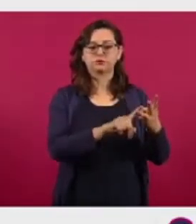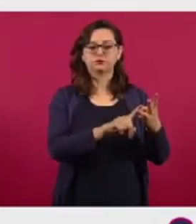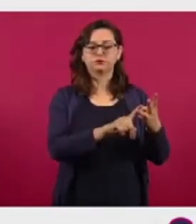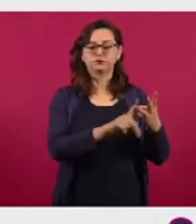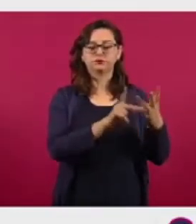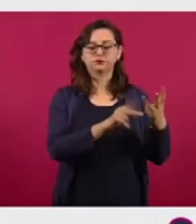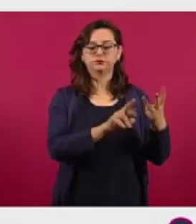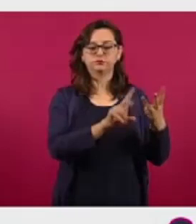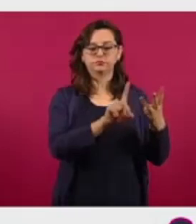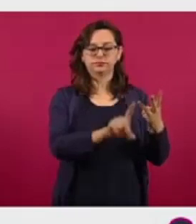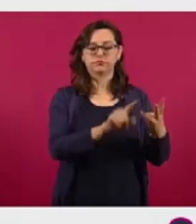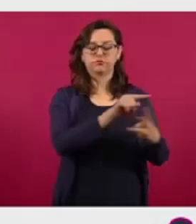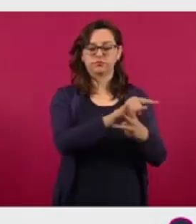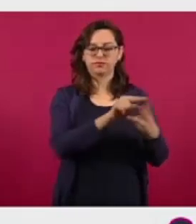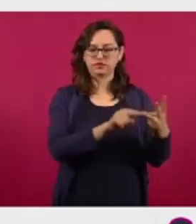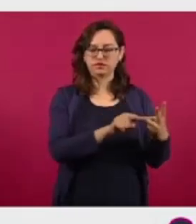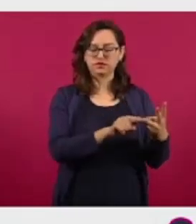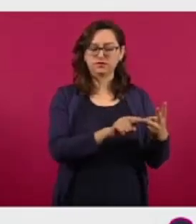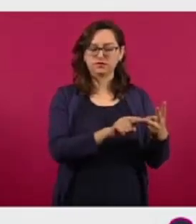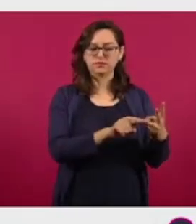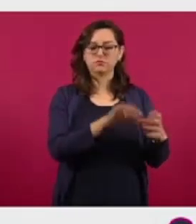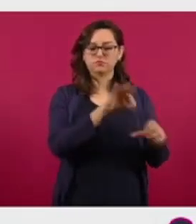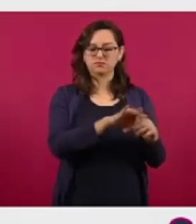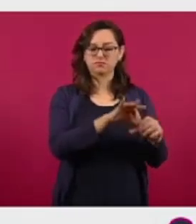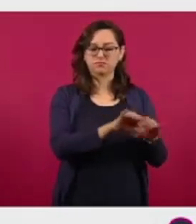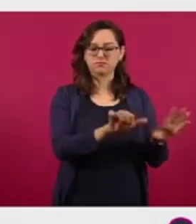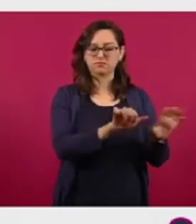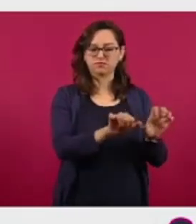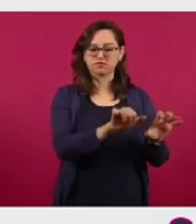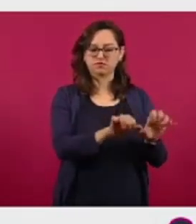Así es, ¿verdad? Y